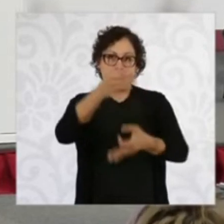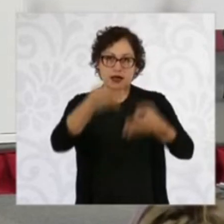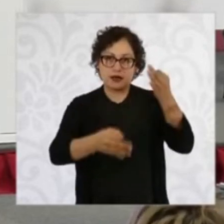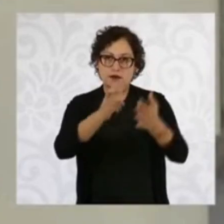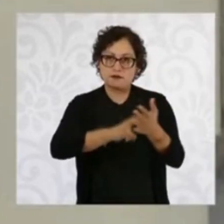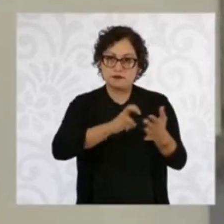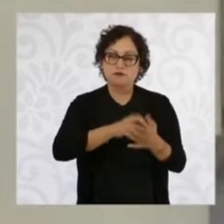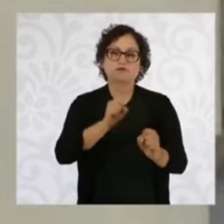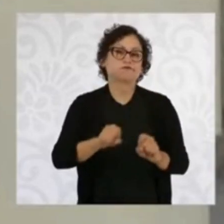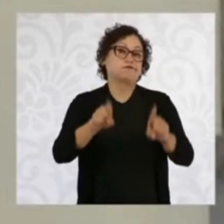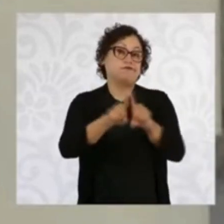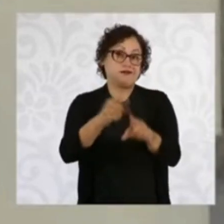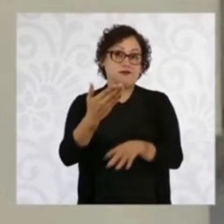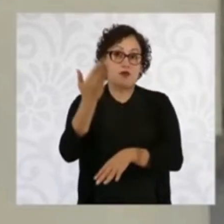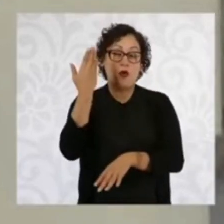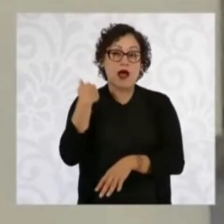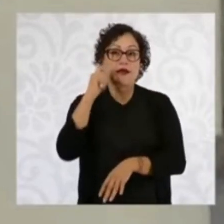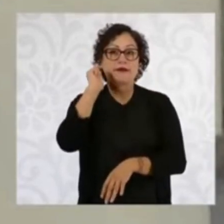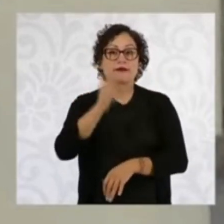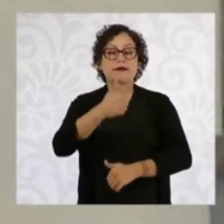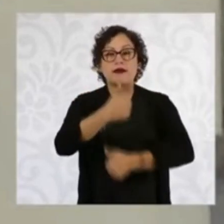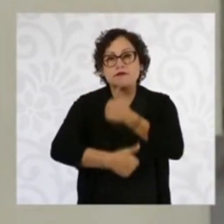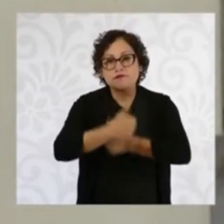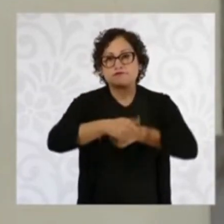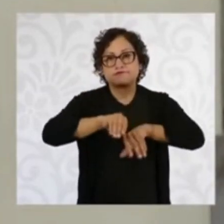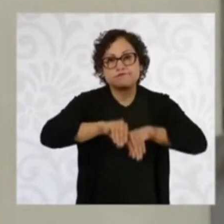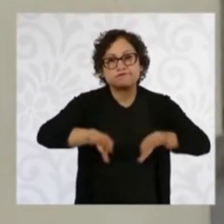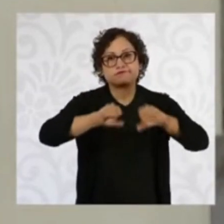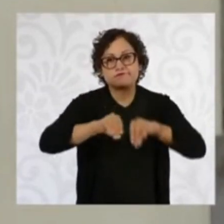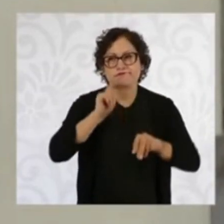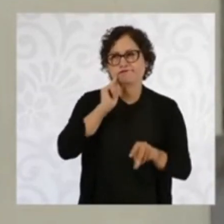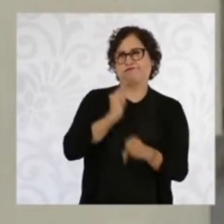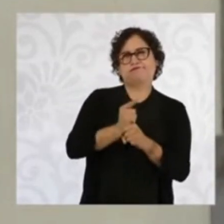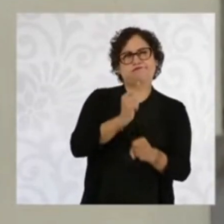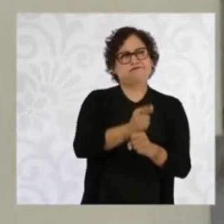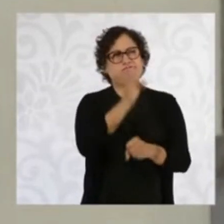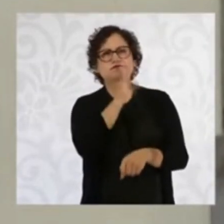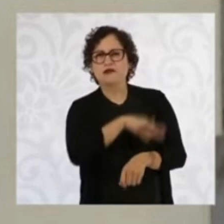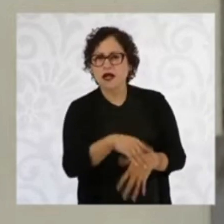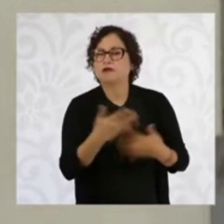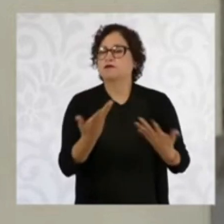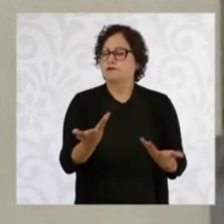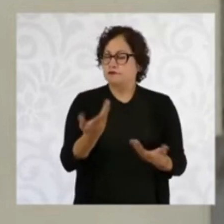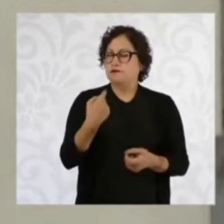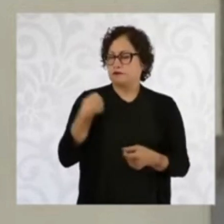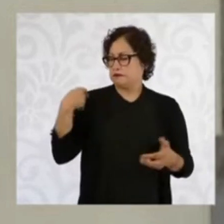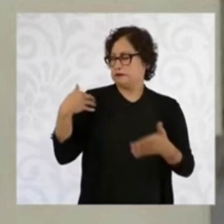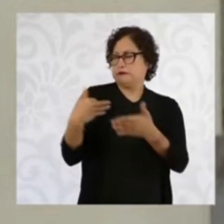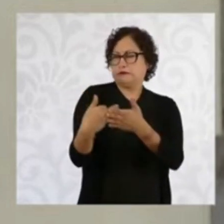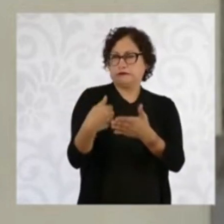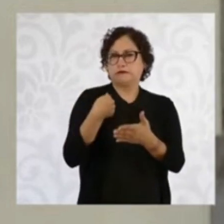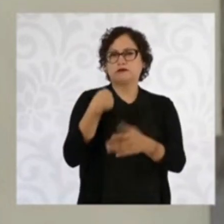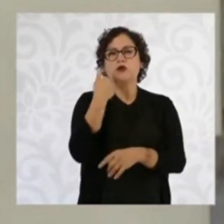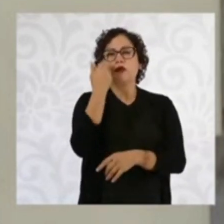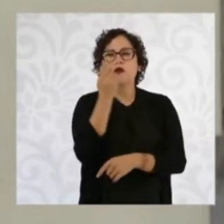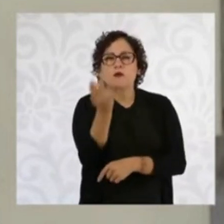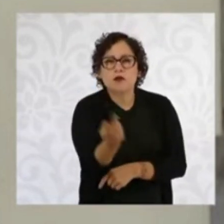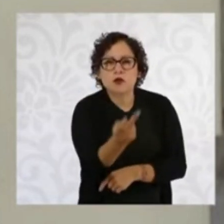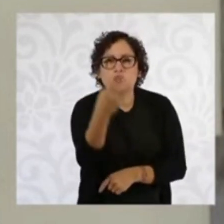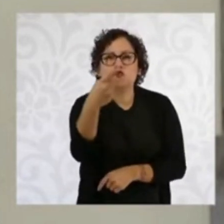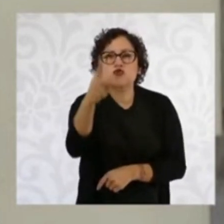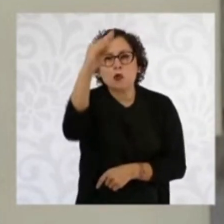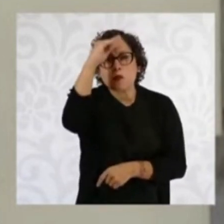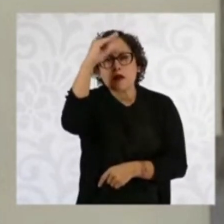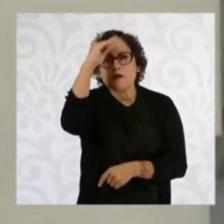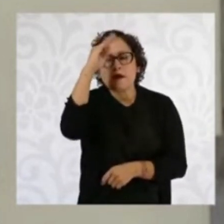campaña en donde hubo campañas un poco cuestionables, pues quisiera preguntarle cuál es su visión. Bueno, nos parece que